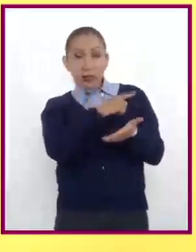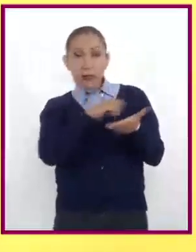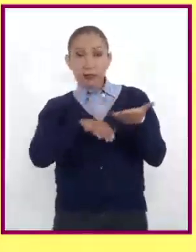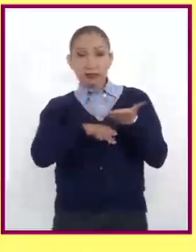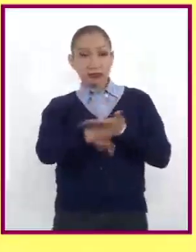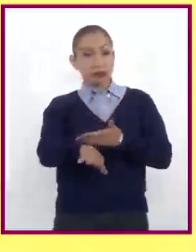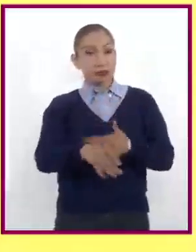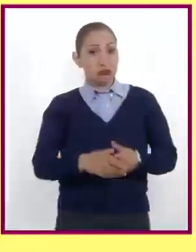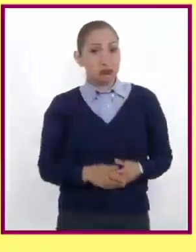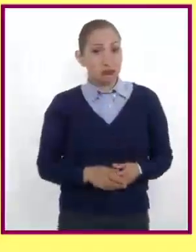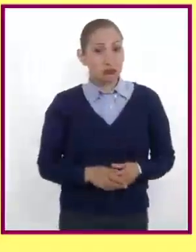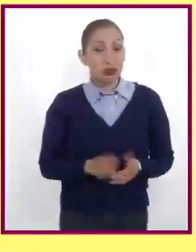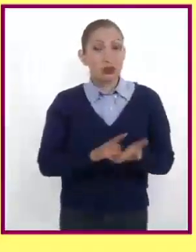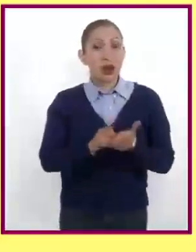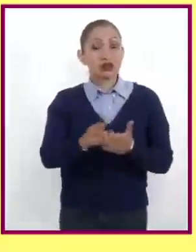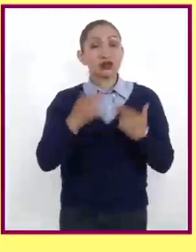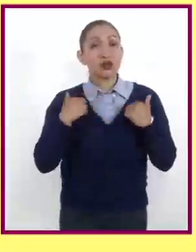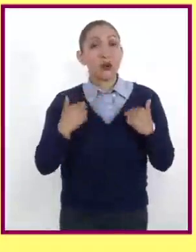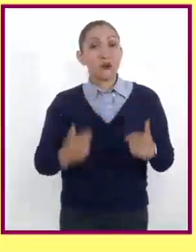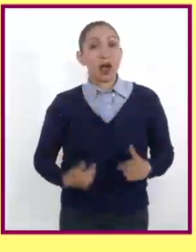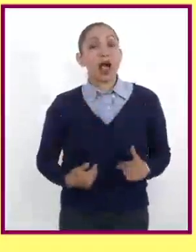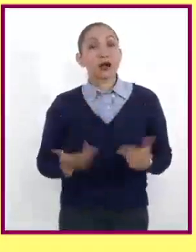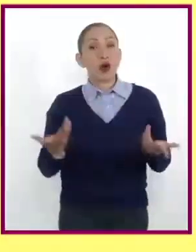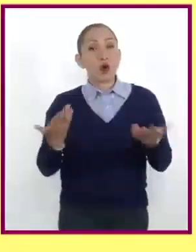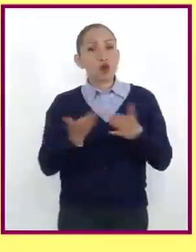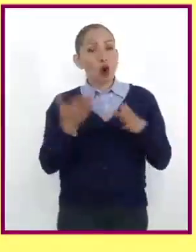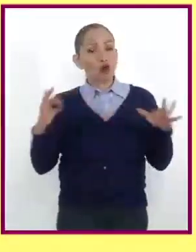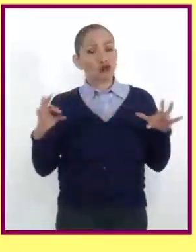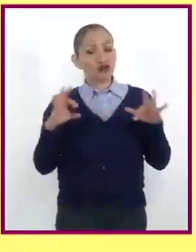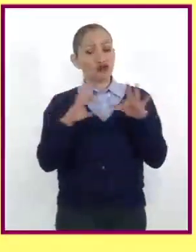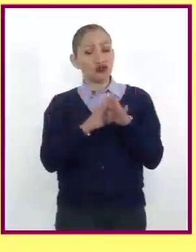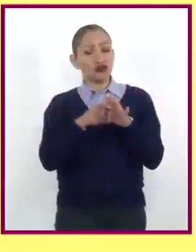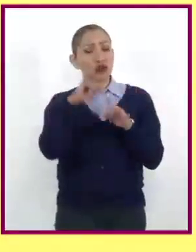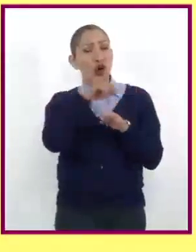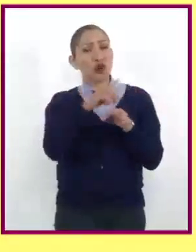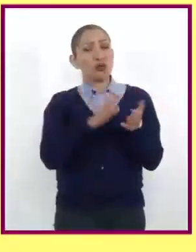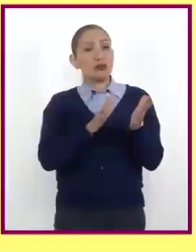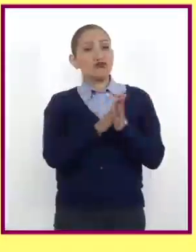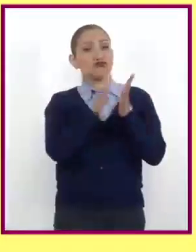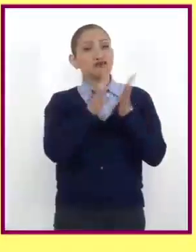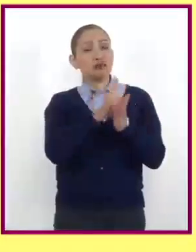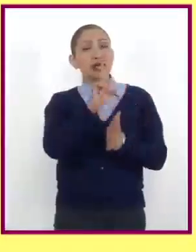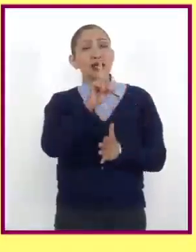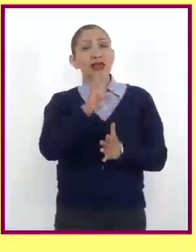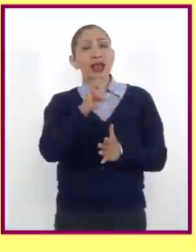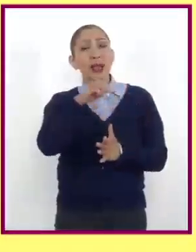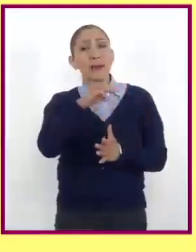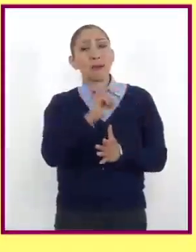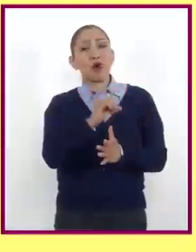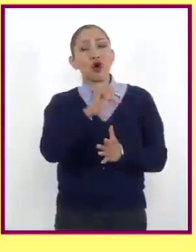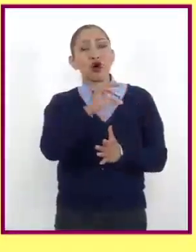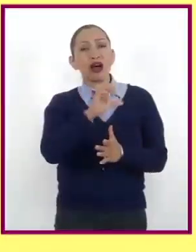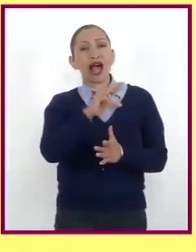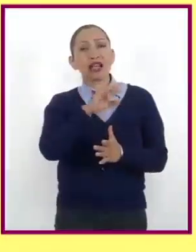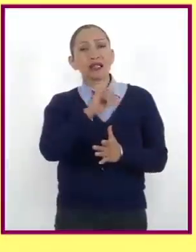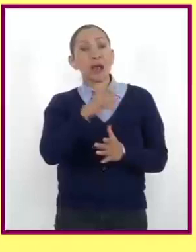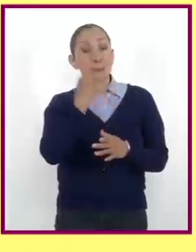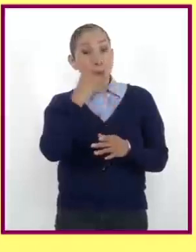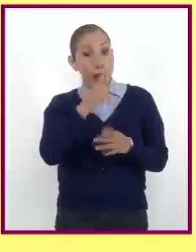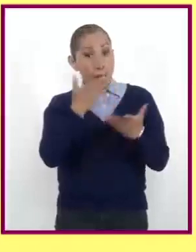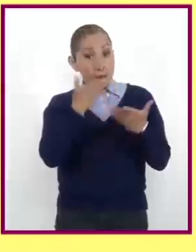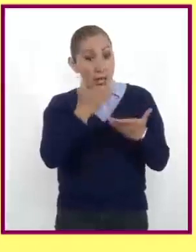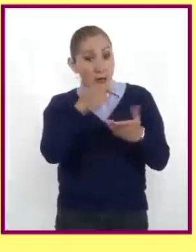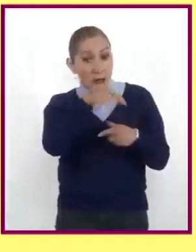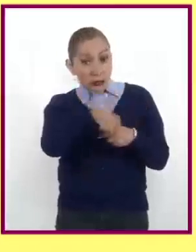evitado. Los derechos humanos están íntimamente relacionados con la democracia, porque para tener un buen ejercicio democrático